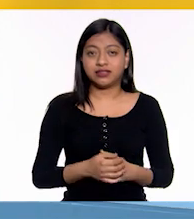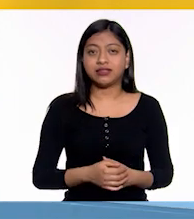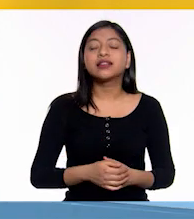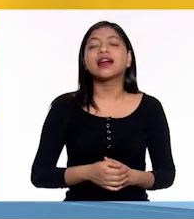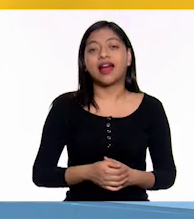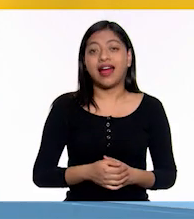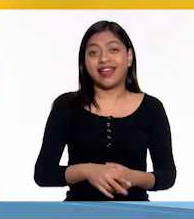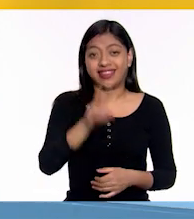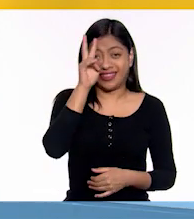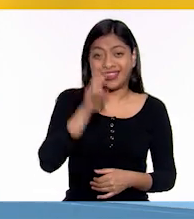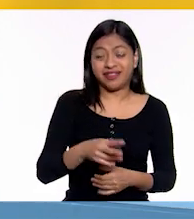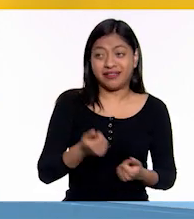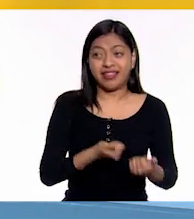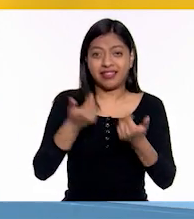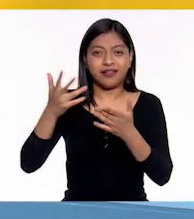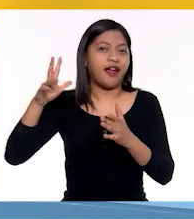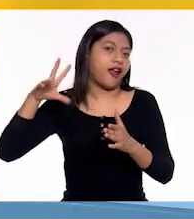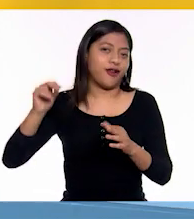cables, ¿cierto? ¿No?